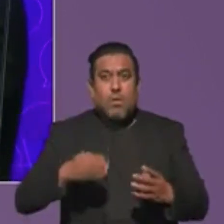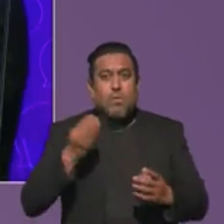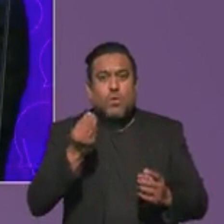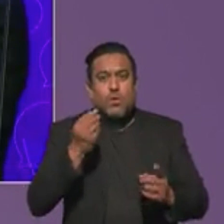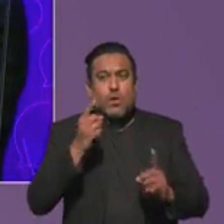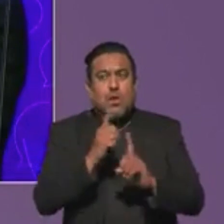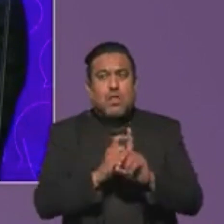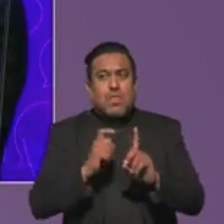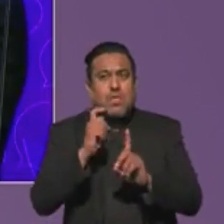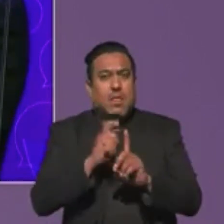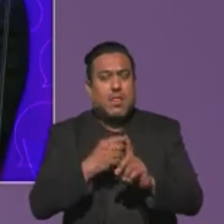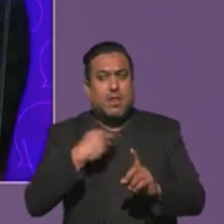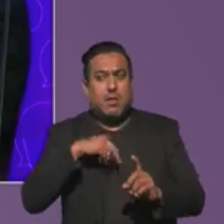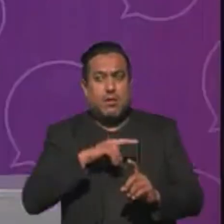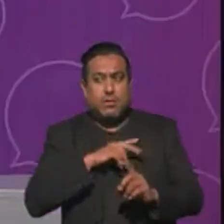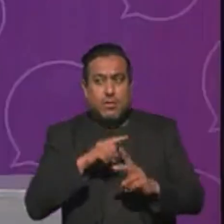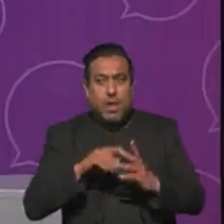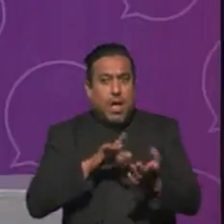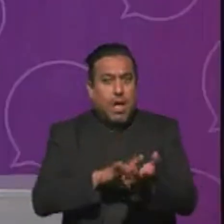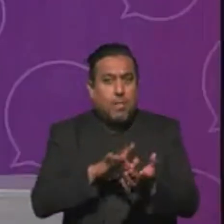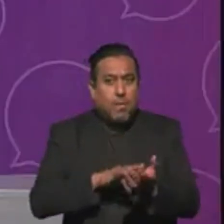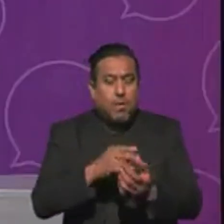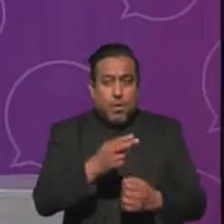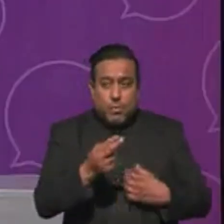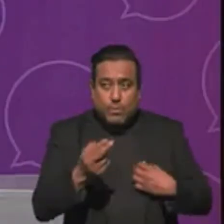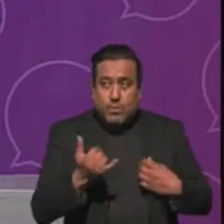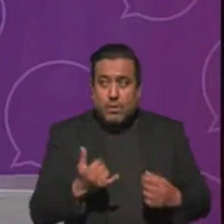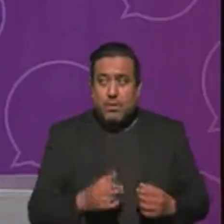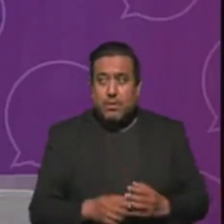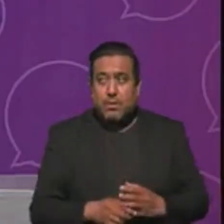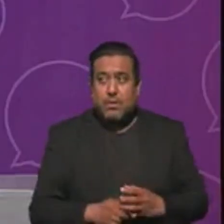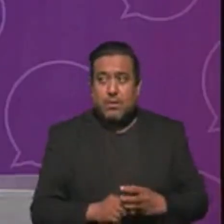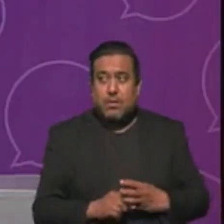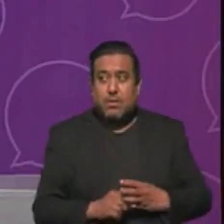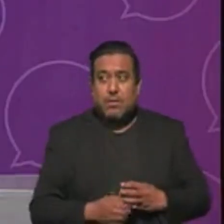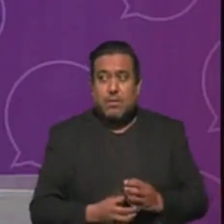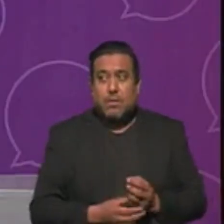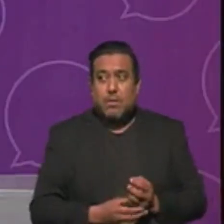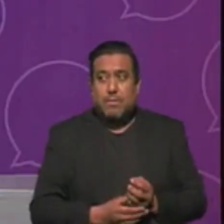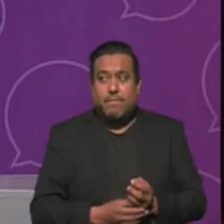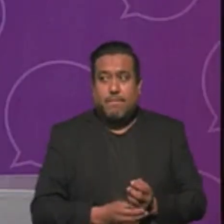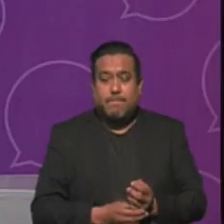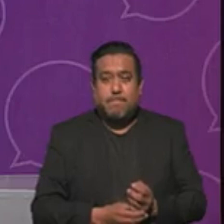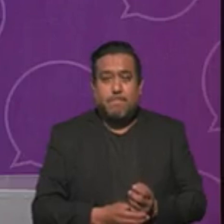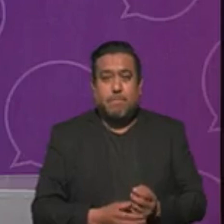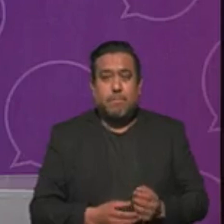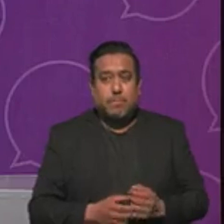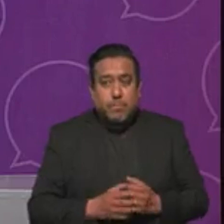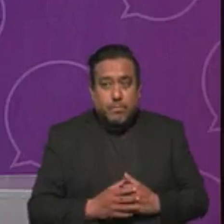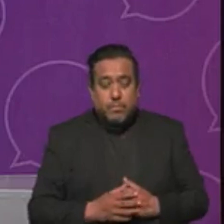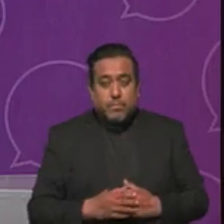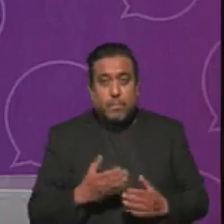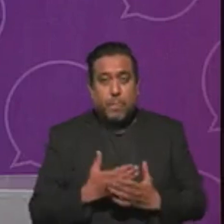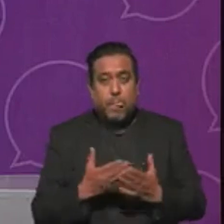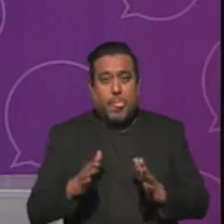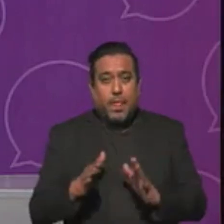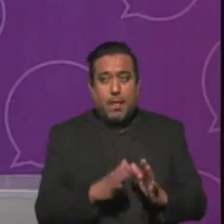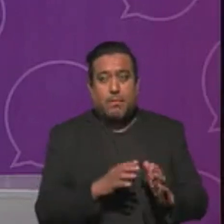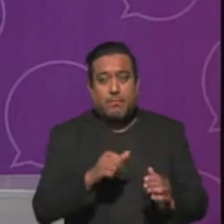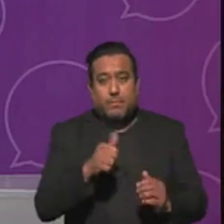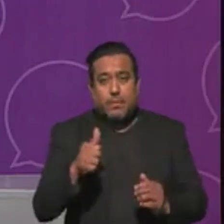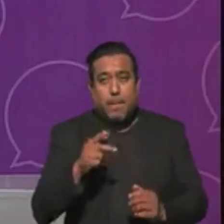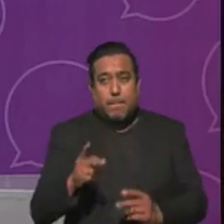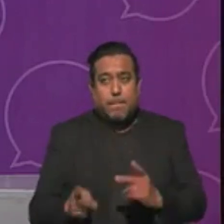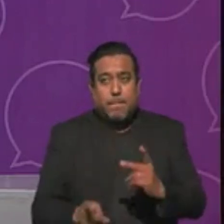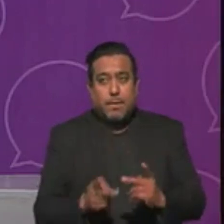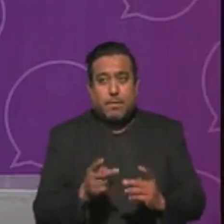criticándote la pasa apoyándolo usted Gracias candidato el tiempo se ha agotado Vamos a continuar con esta pregunta es